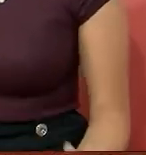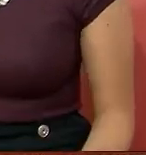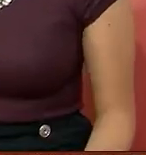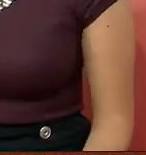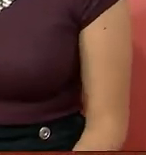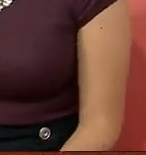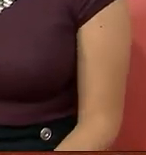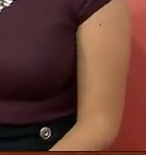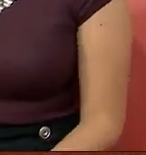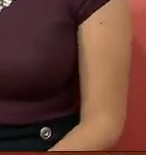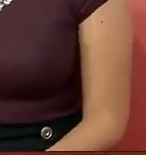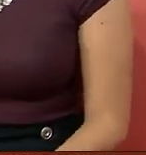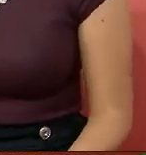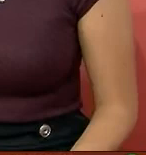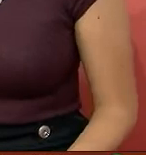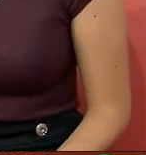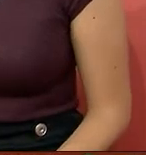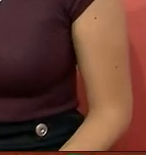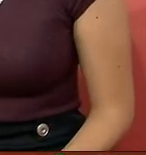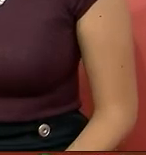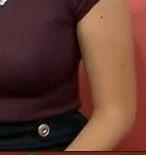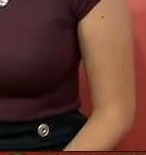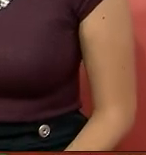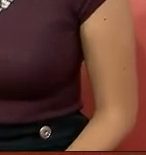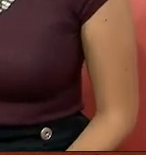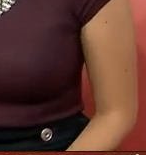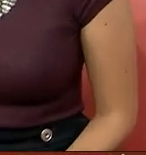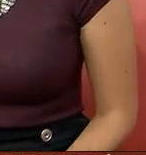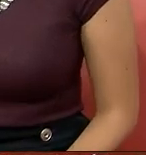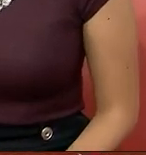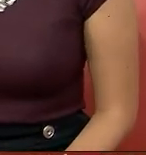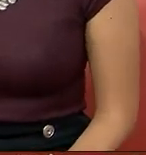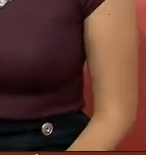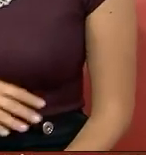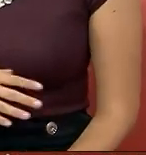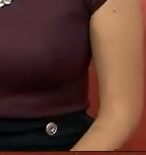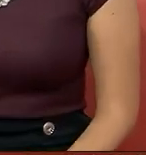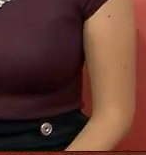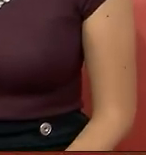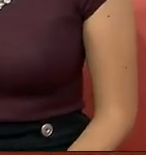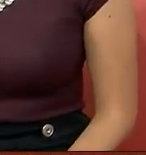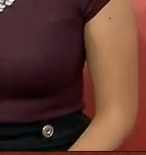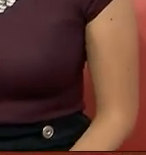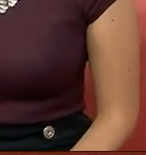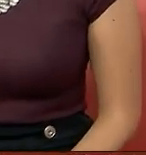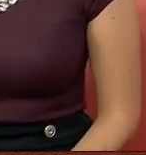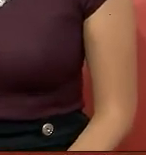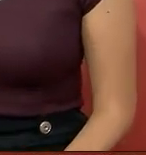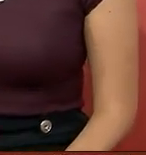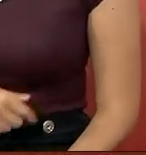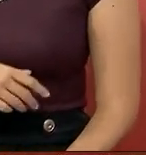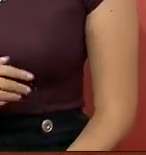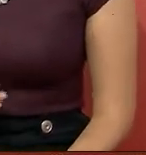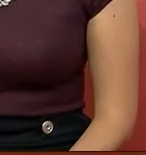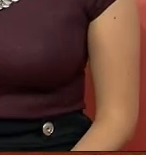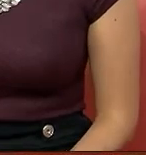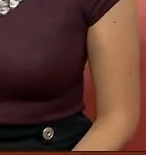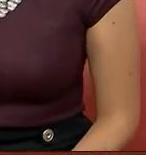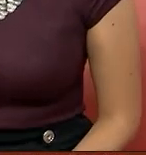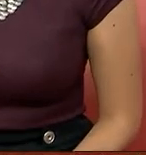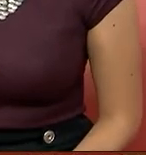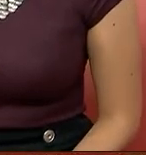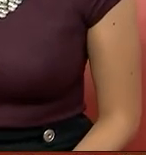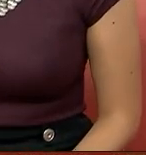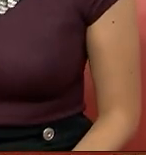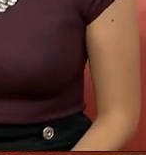muchísimas noticias, como siempre lo hemos estado comentando desde que surgió este fenómeno mundial de Pokémon GO. Han estado circulando